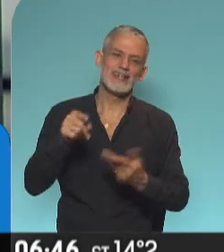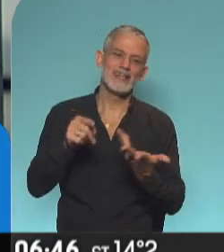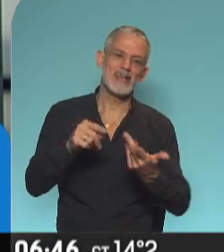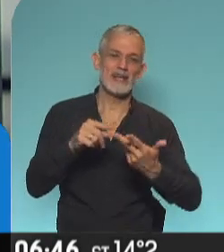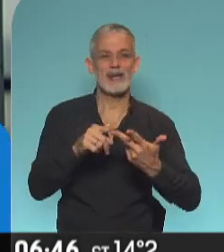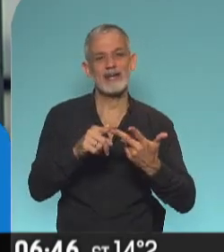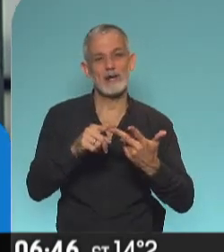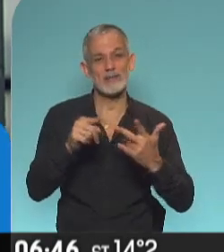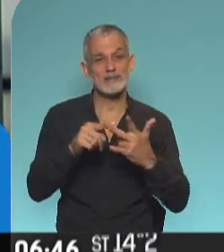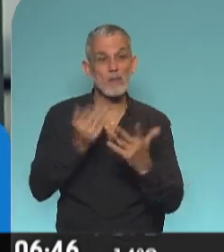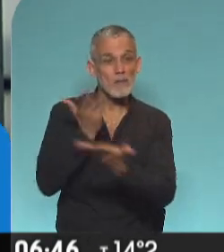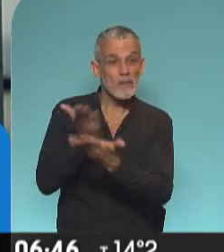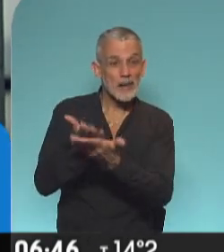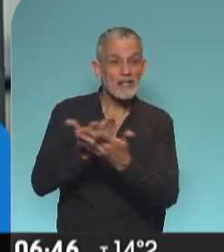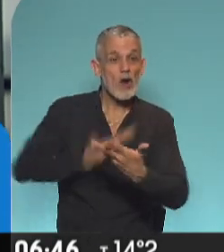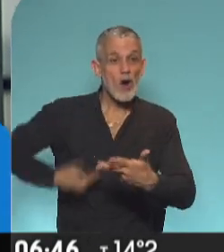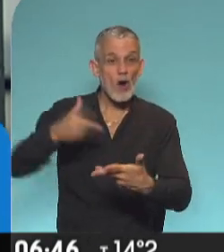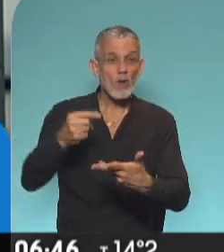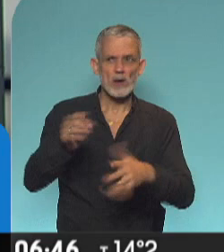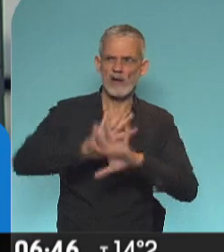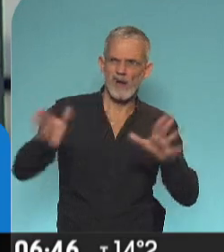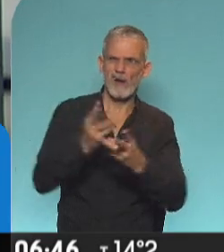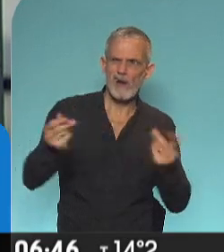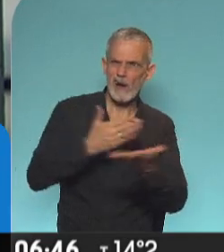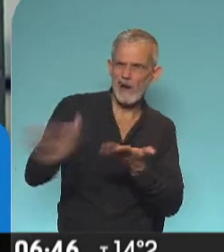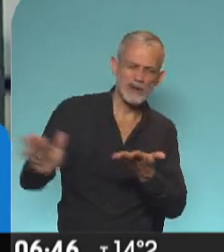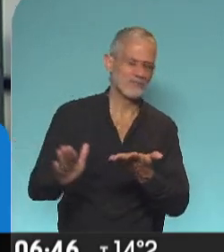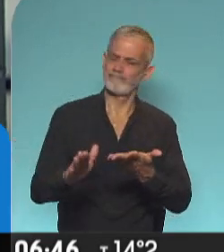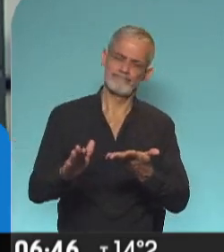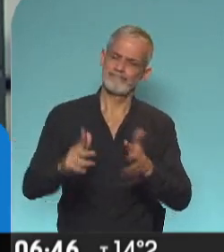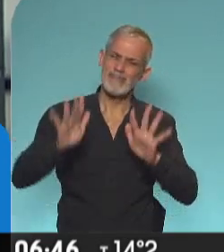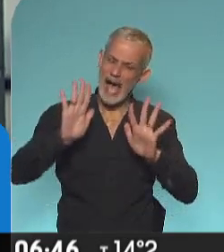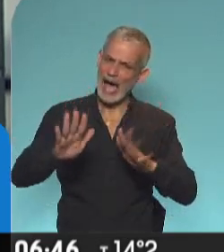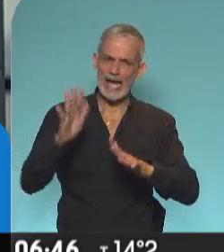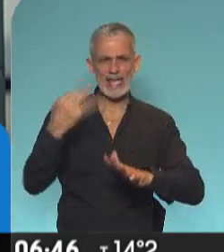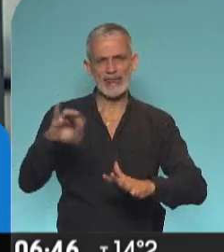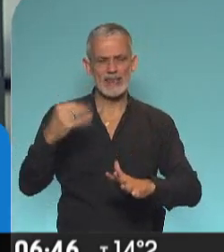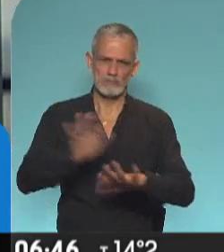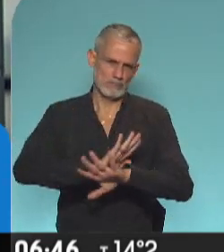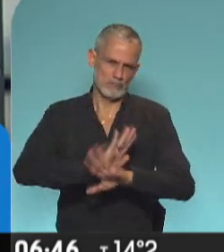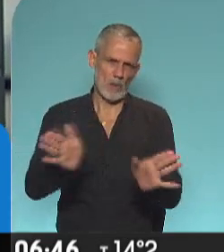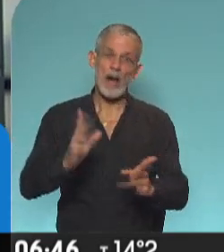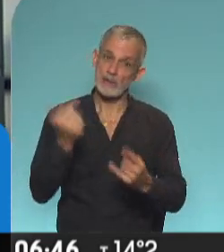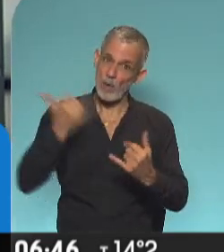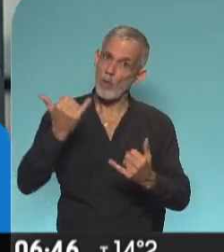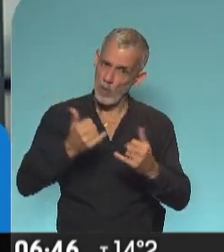o plantear que un gobierno termine antes de tiempo. Me parece que ahí hay que también poner el acento porque hubo